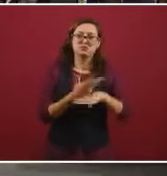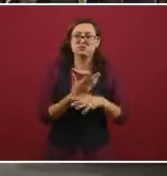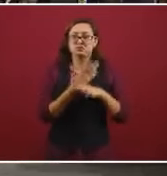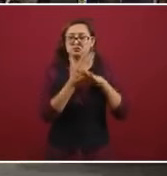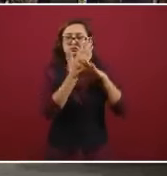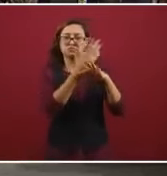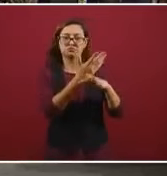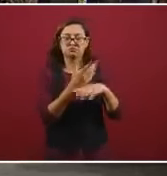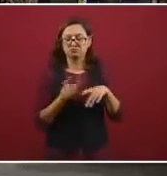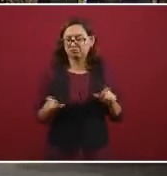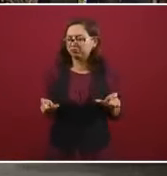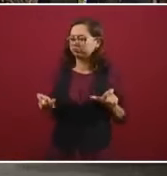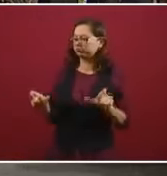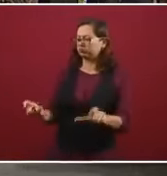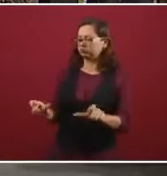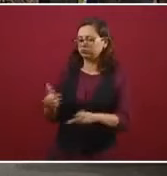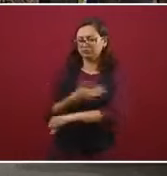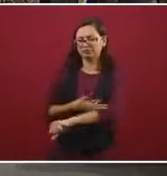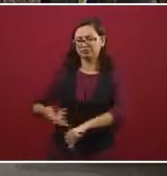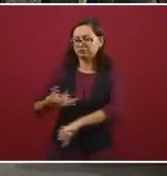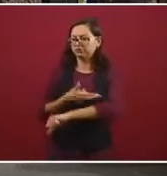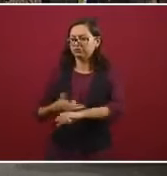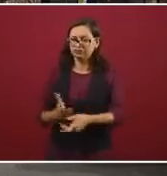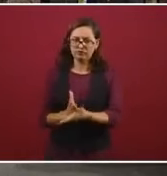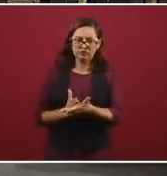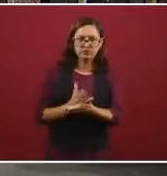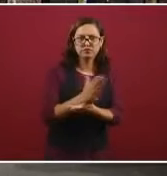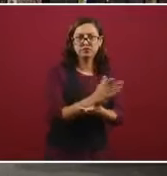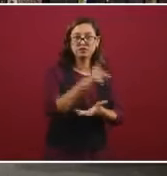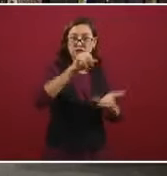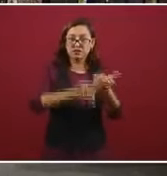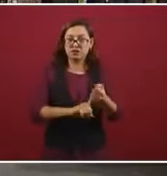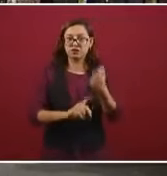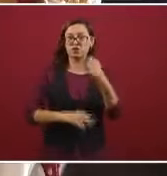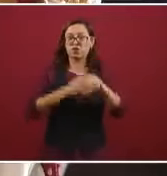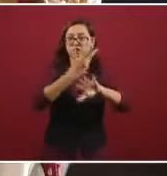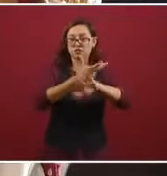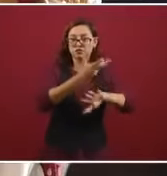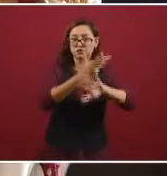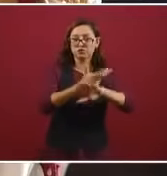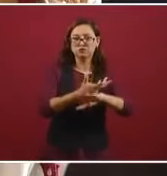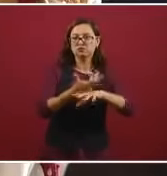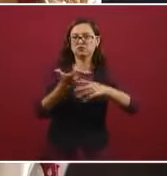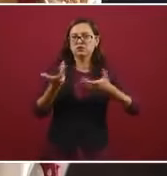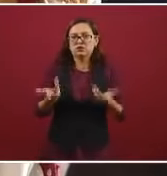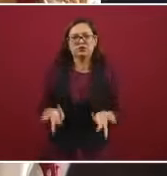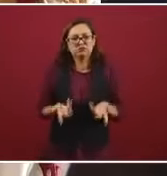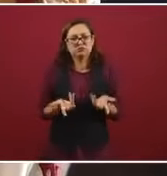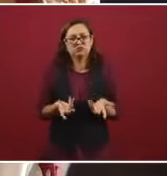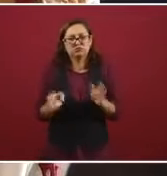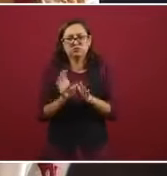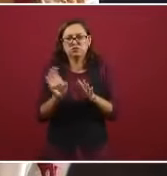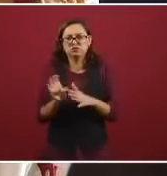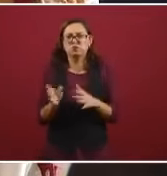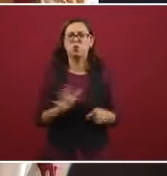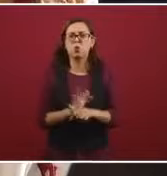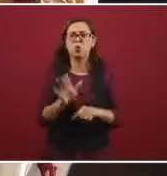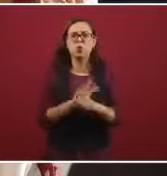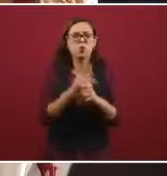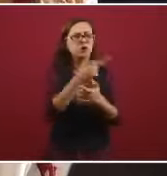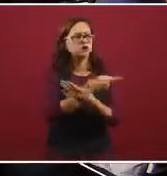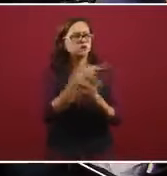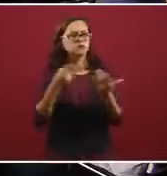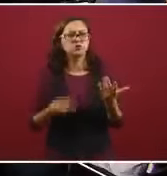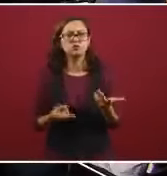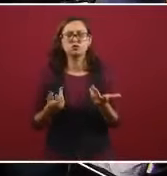no permitir el procesamiento de solicitudes en su país que vengan de México. Entonces, ¿qué salida se les está dando?